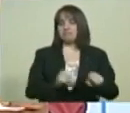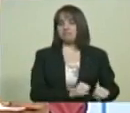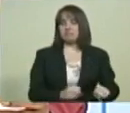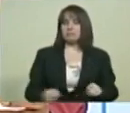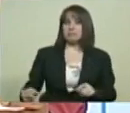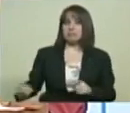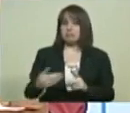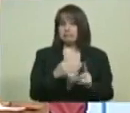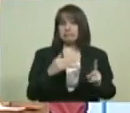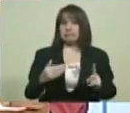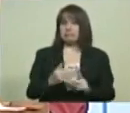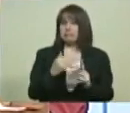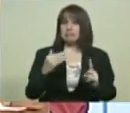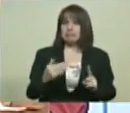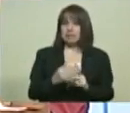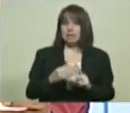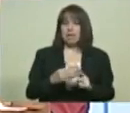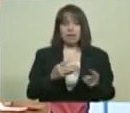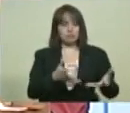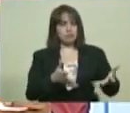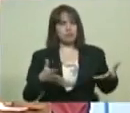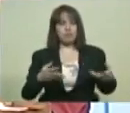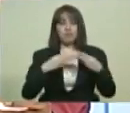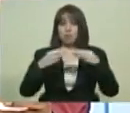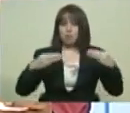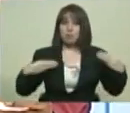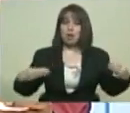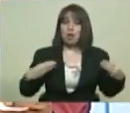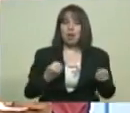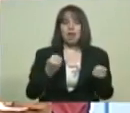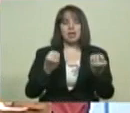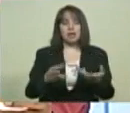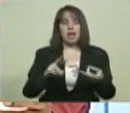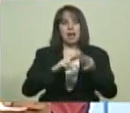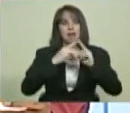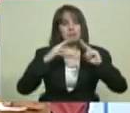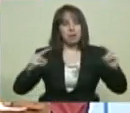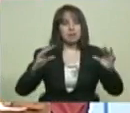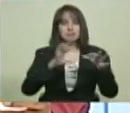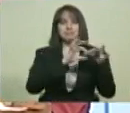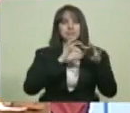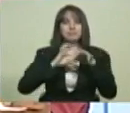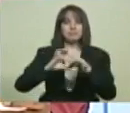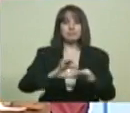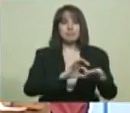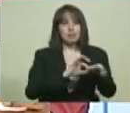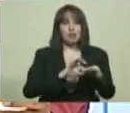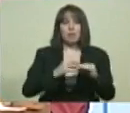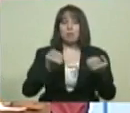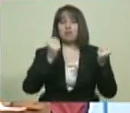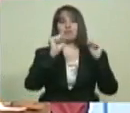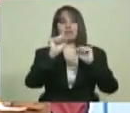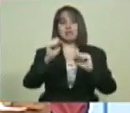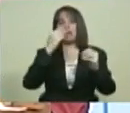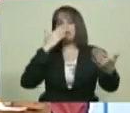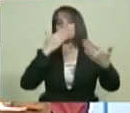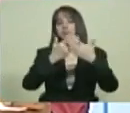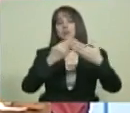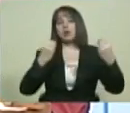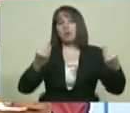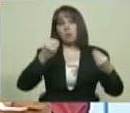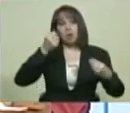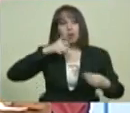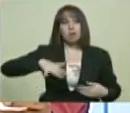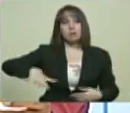popular asegurará la paz y la cohesión necesaria para enfrentar las dificultades y consolidar las conquistas del